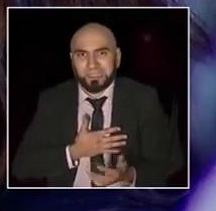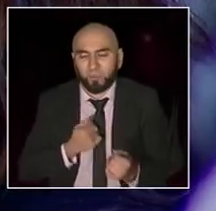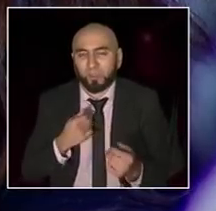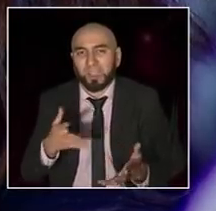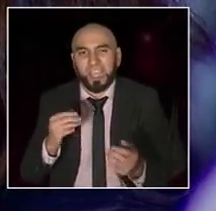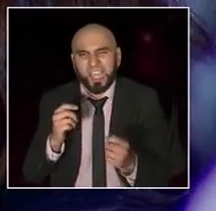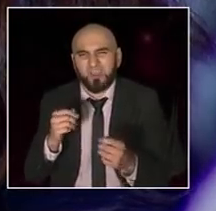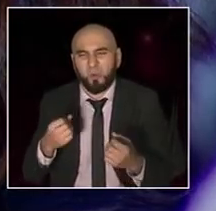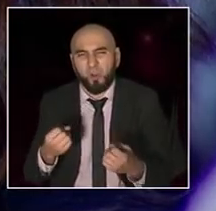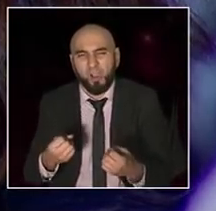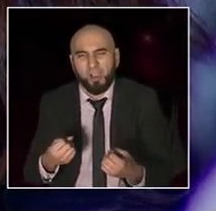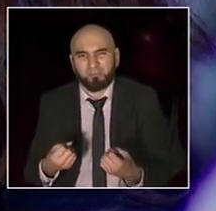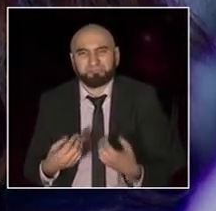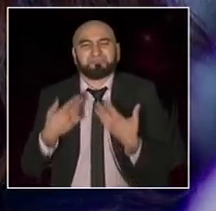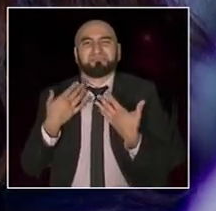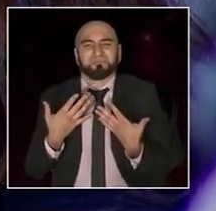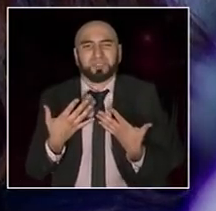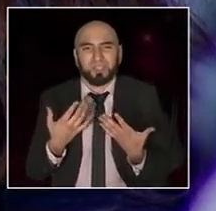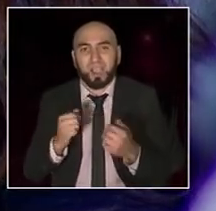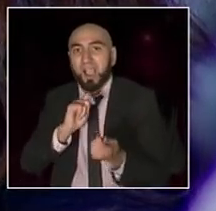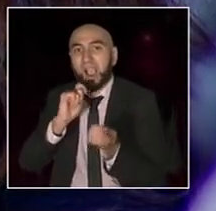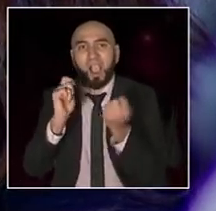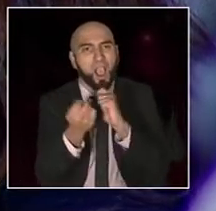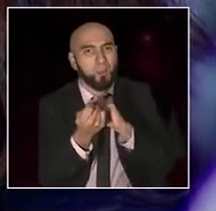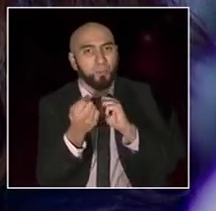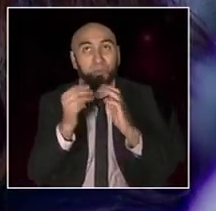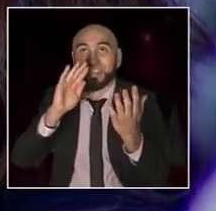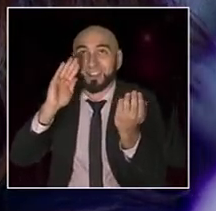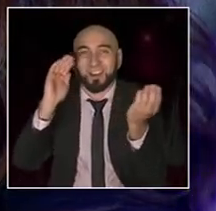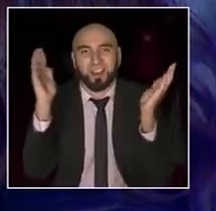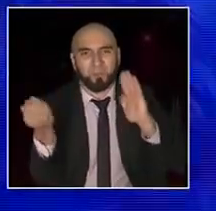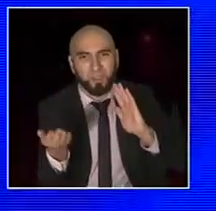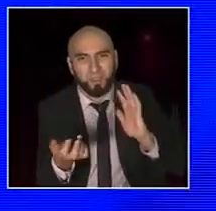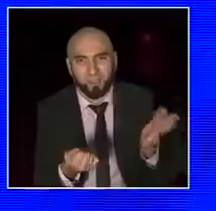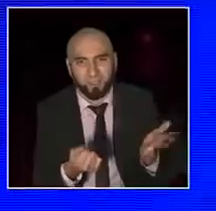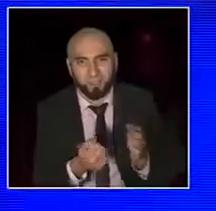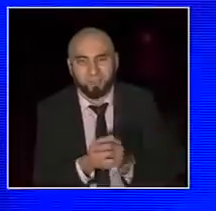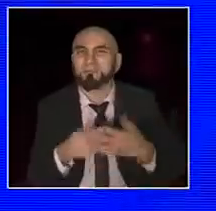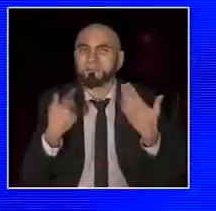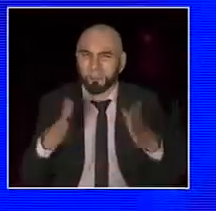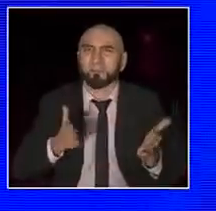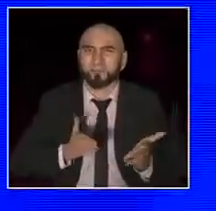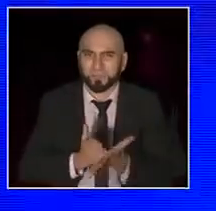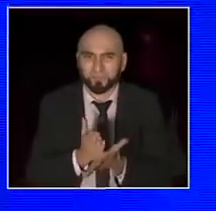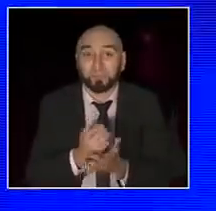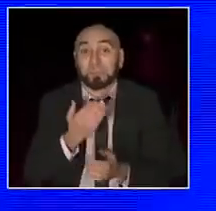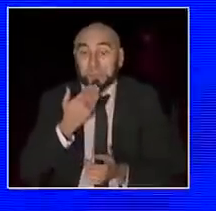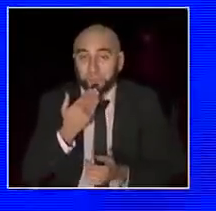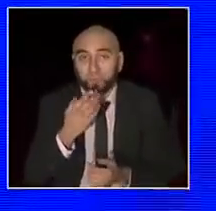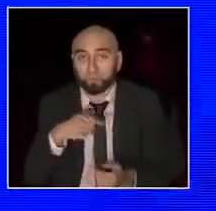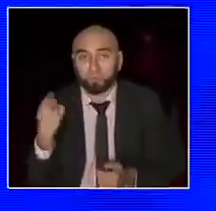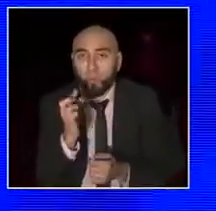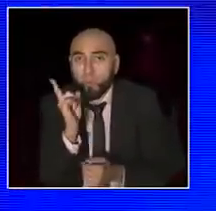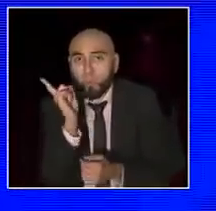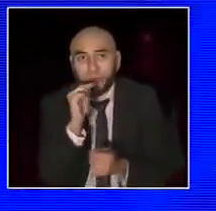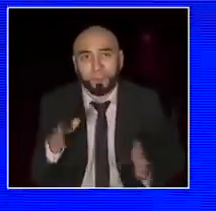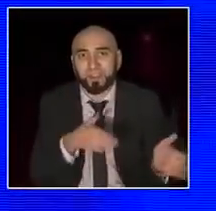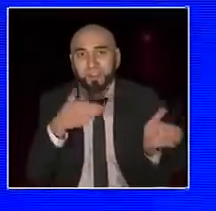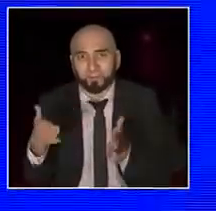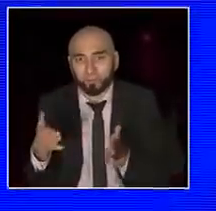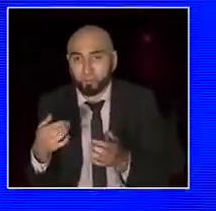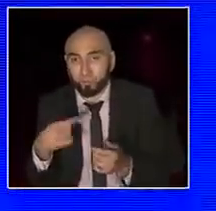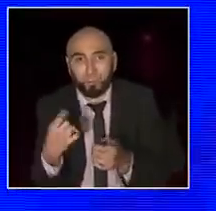del cambio climático. Y agregó que también somos la última generación que podemos hacer algo